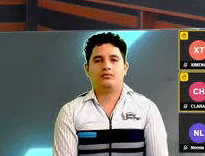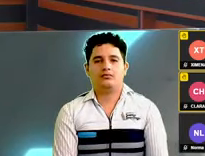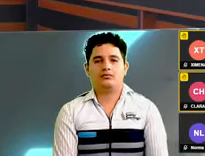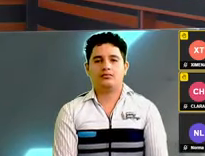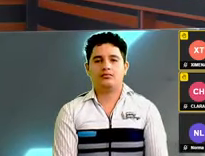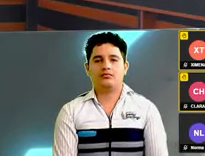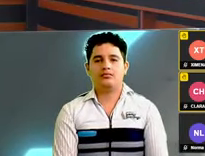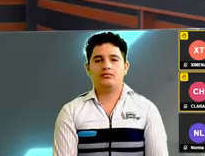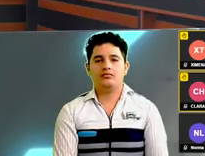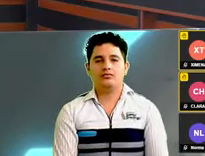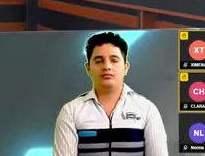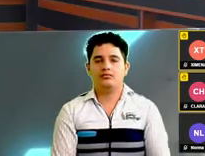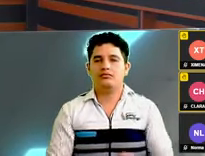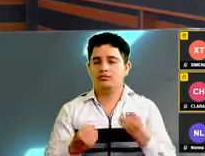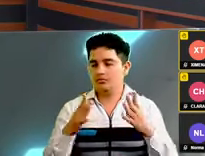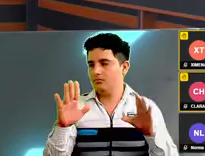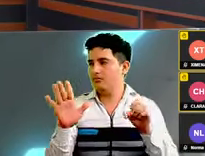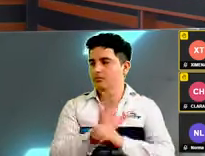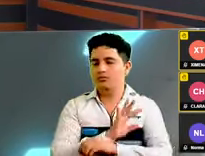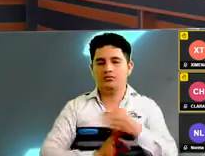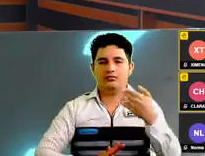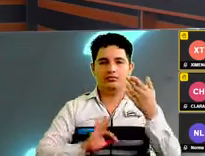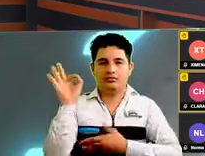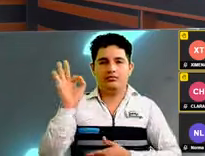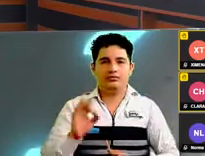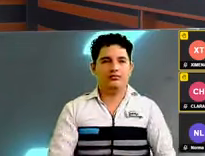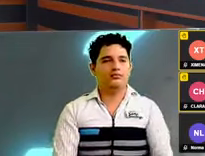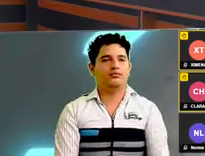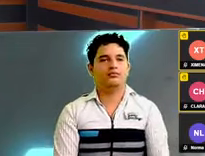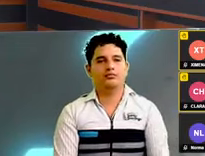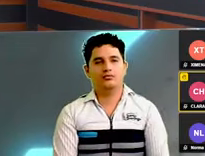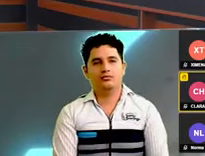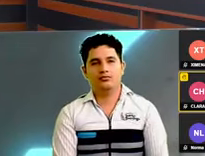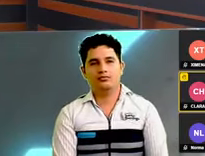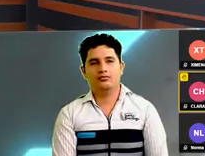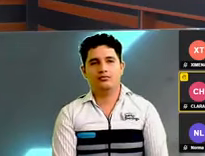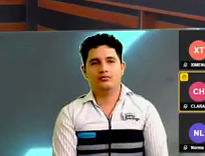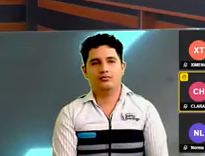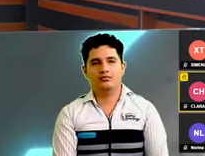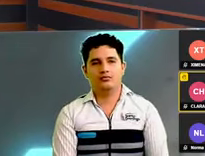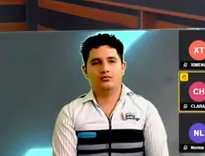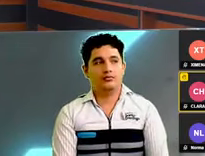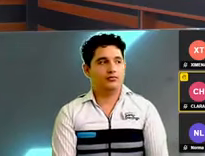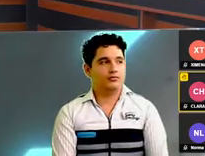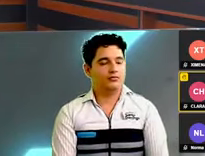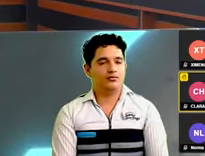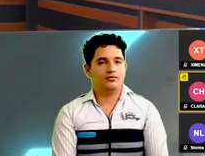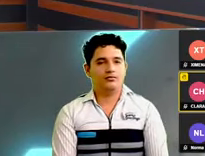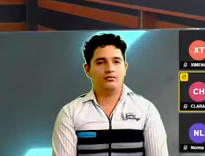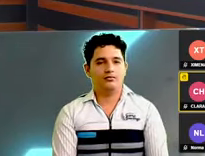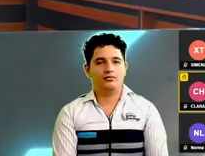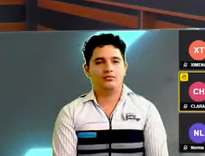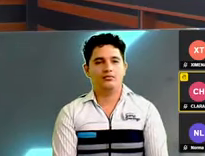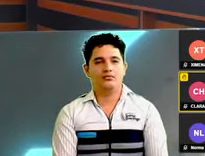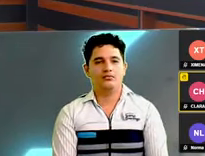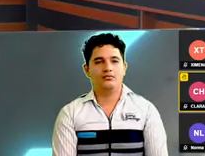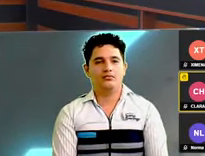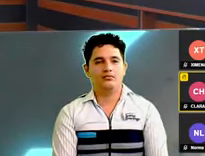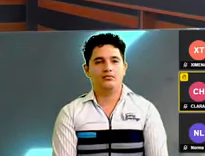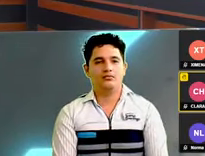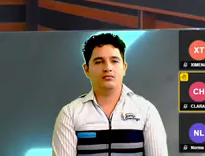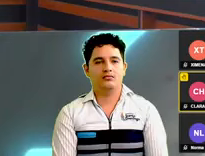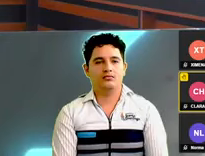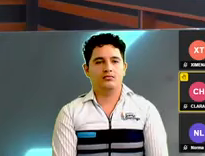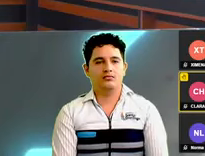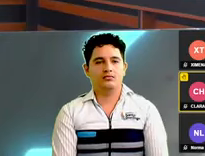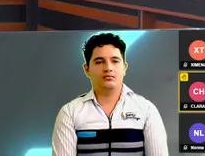Cuantifique. Sí, por unanimidad de los presentes, se aprueba la moción. Perfecto, queda aprobado este punto en el orden del día.